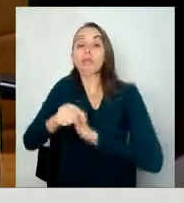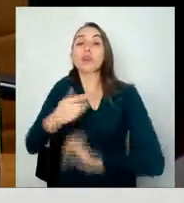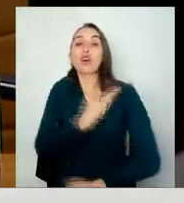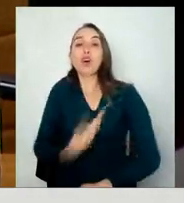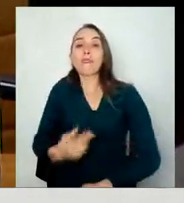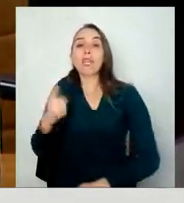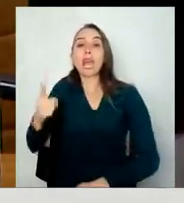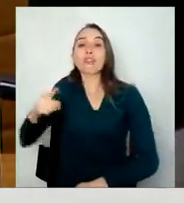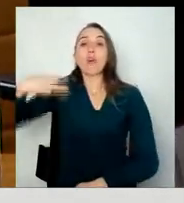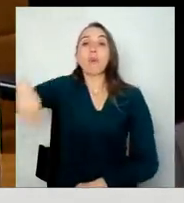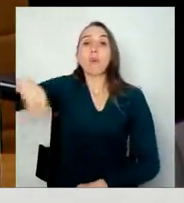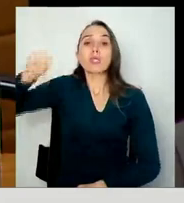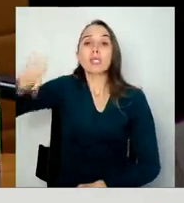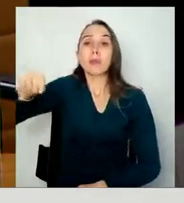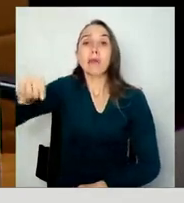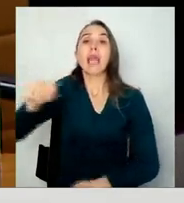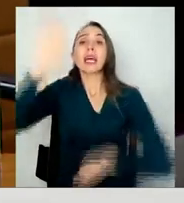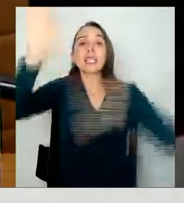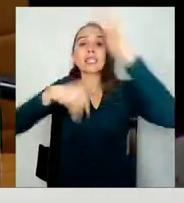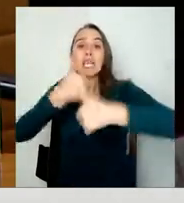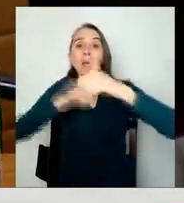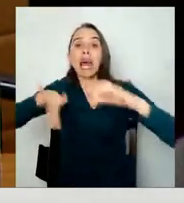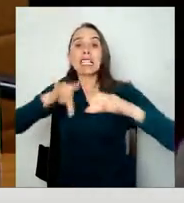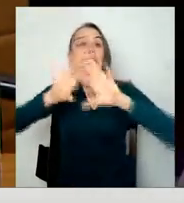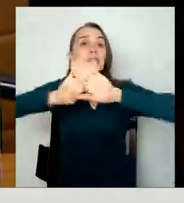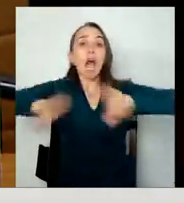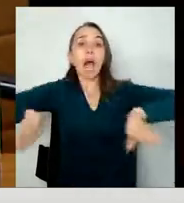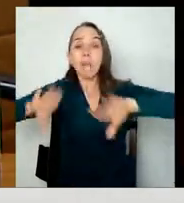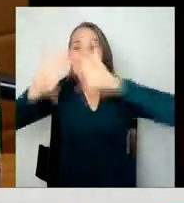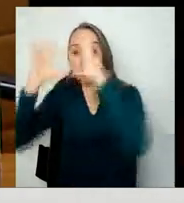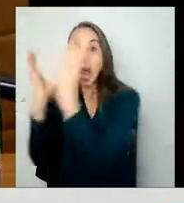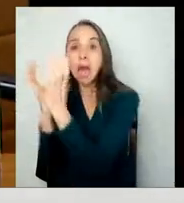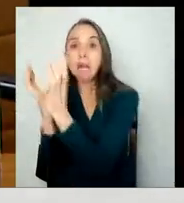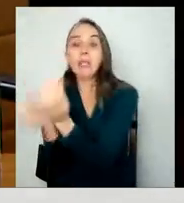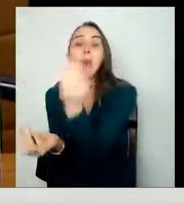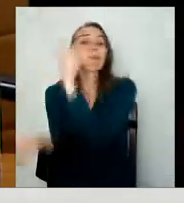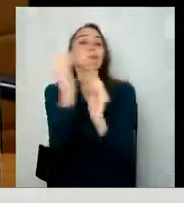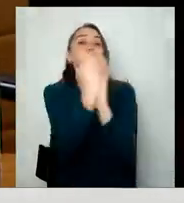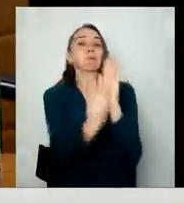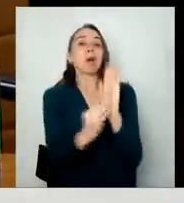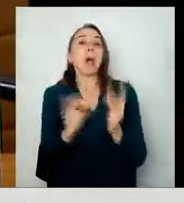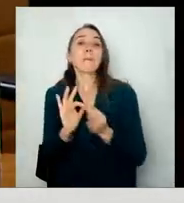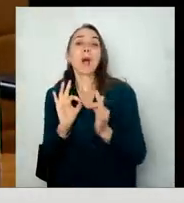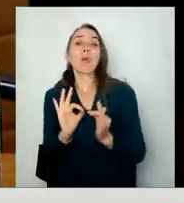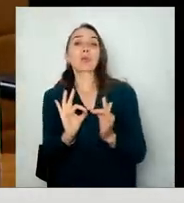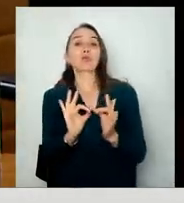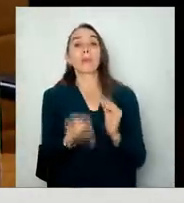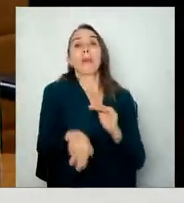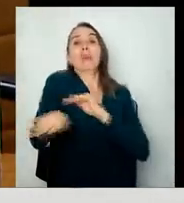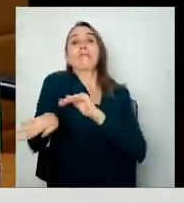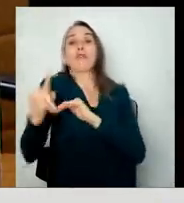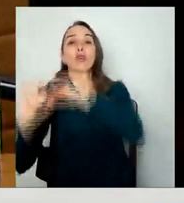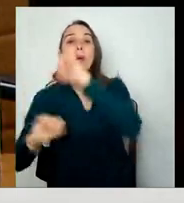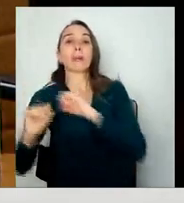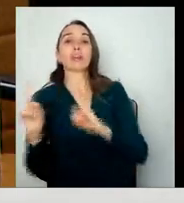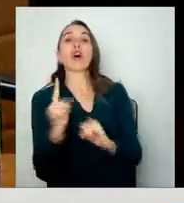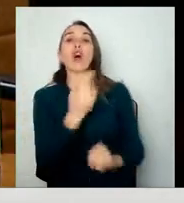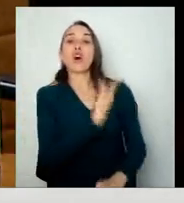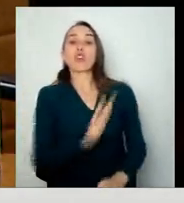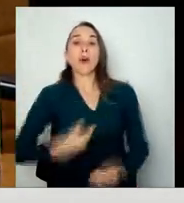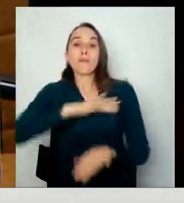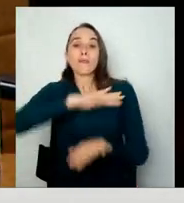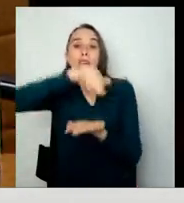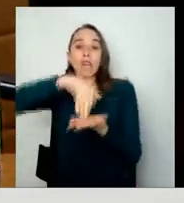licitación es un mundo aparte donde cada licitación se arma muchas veces a la medida de una empresa no como en el gobierno central donde hay